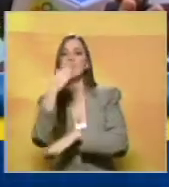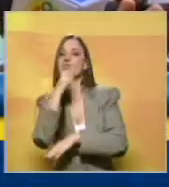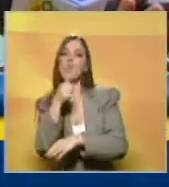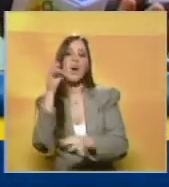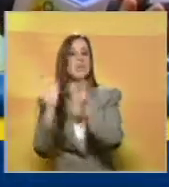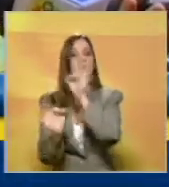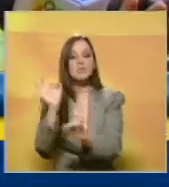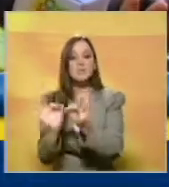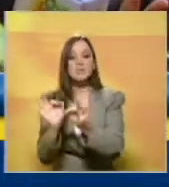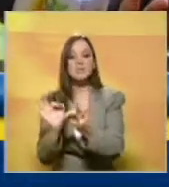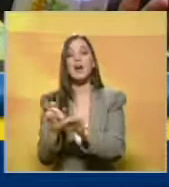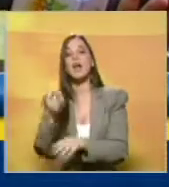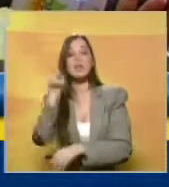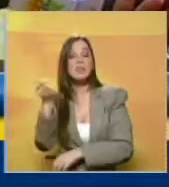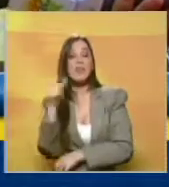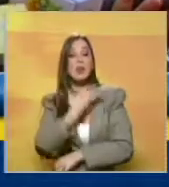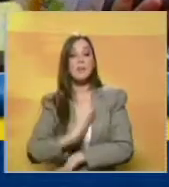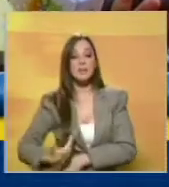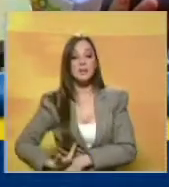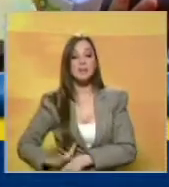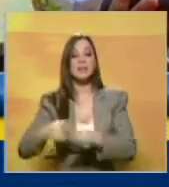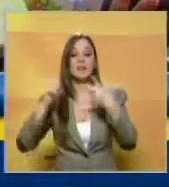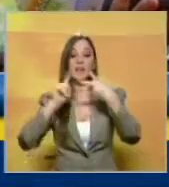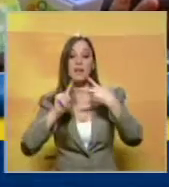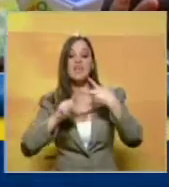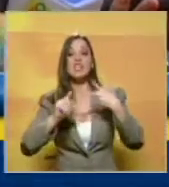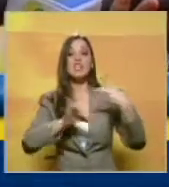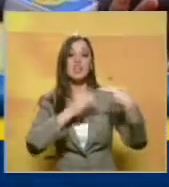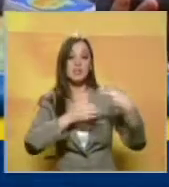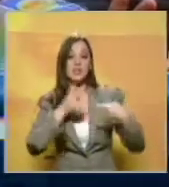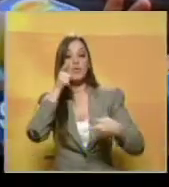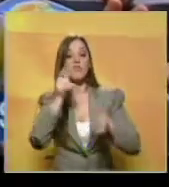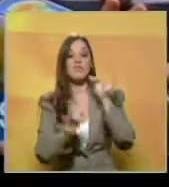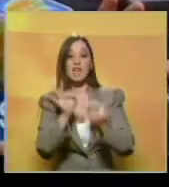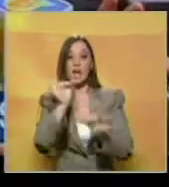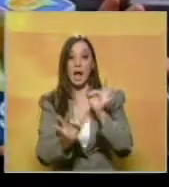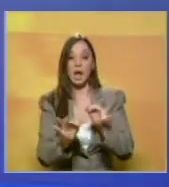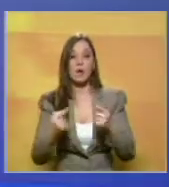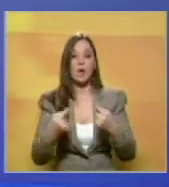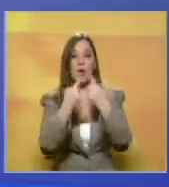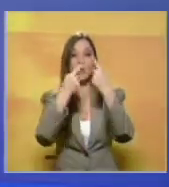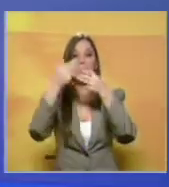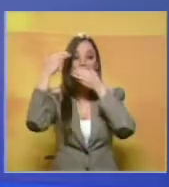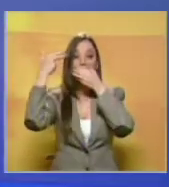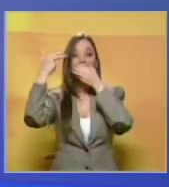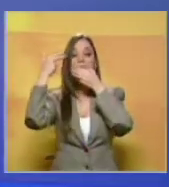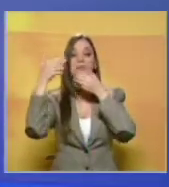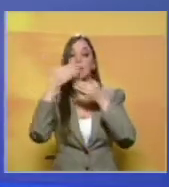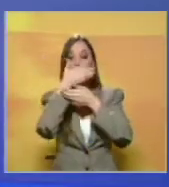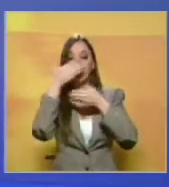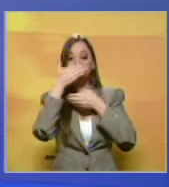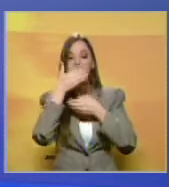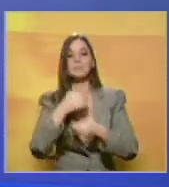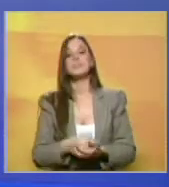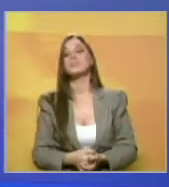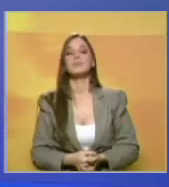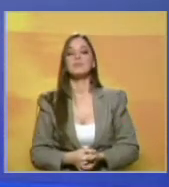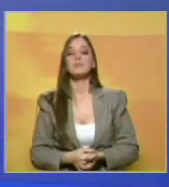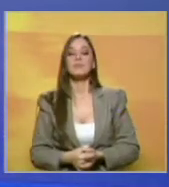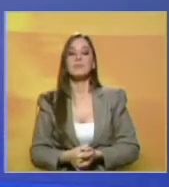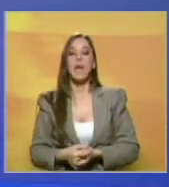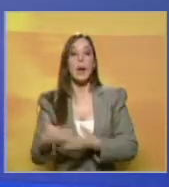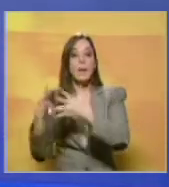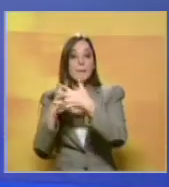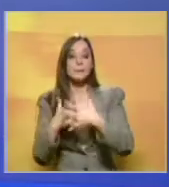el presidente Santos y el señor fiscal ofrecen al terrorismo. El gobierno del presidente estadounidense